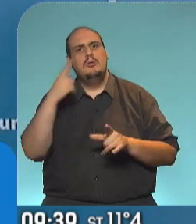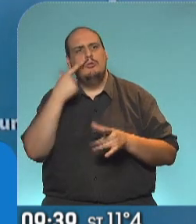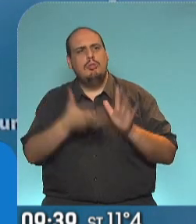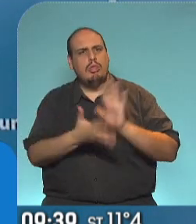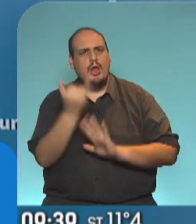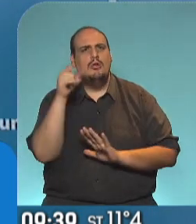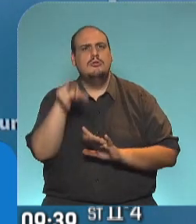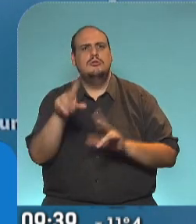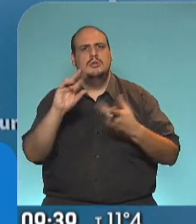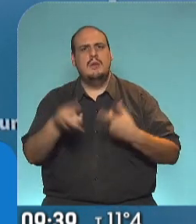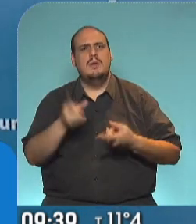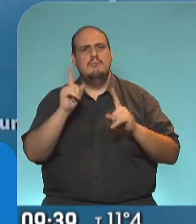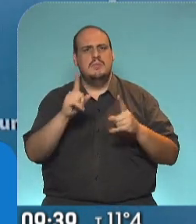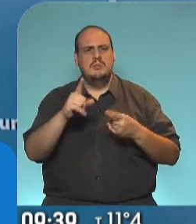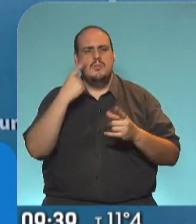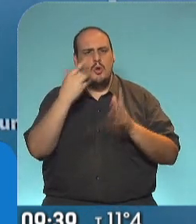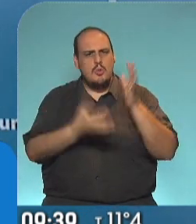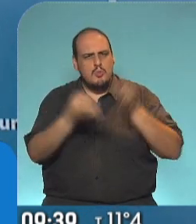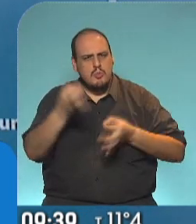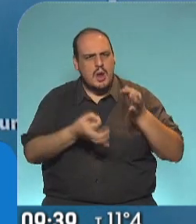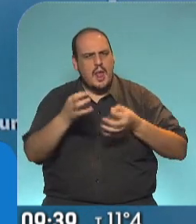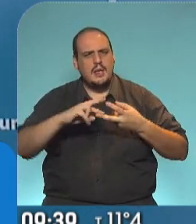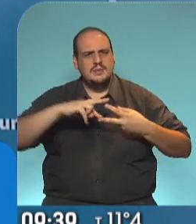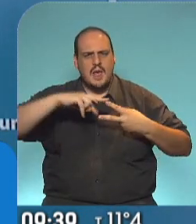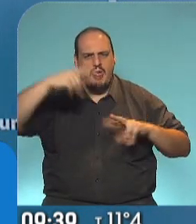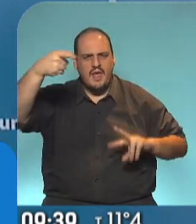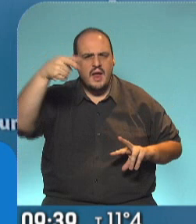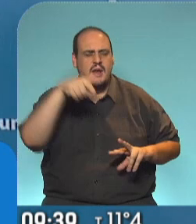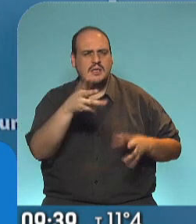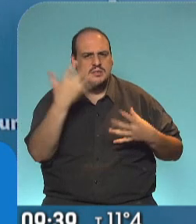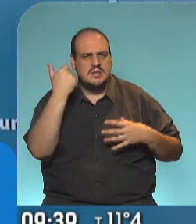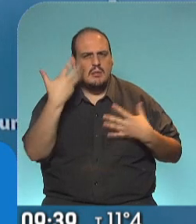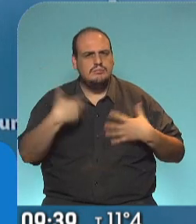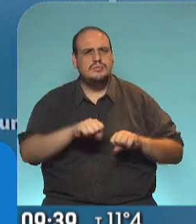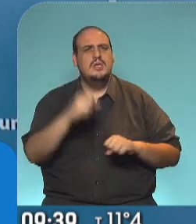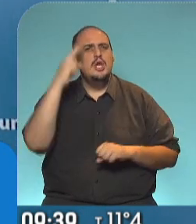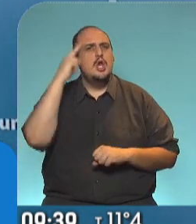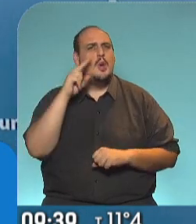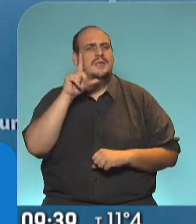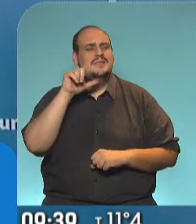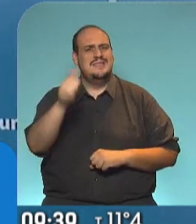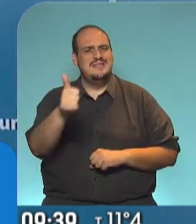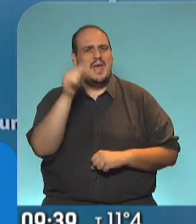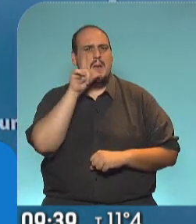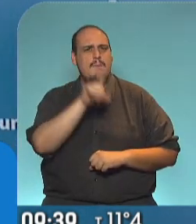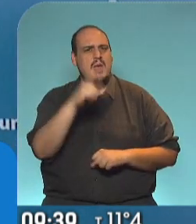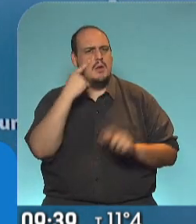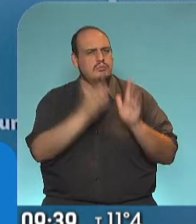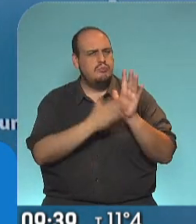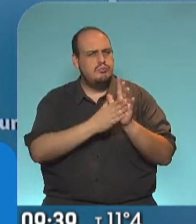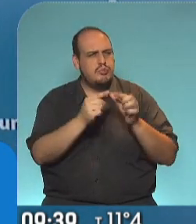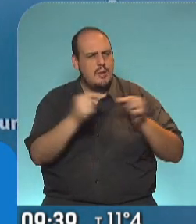reacción en cadena de polimerasa como test elegido para esto ya alcanzan más de 96.000 los testeos son 96